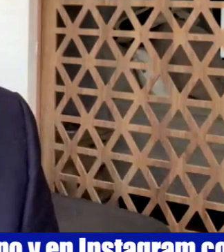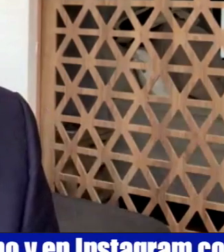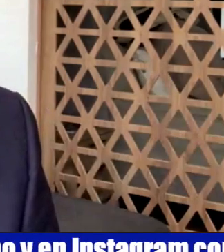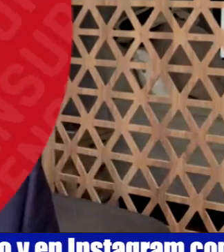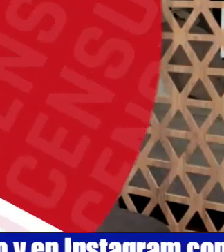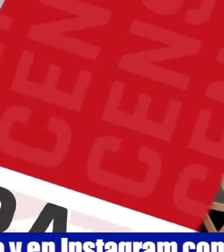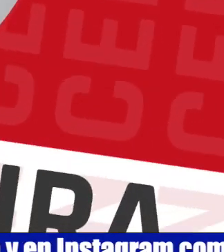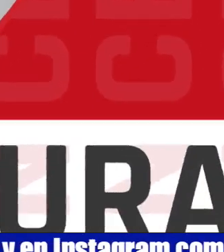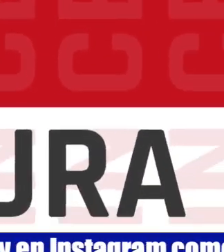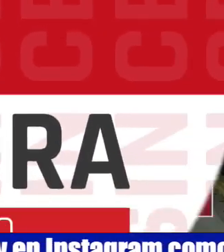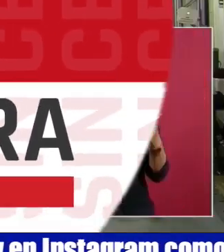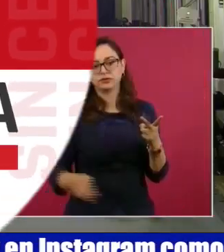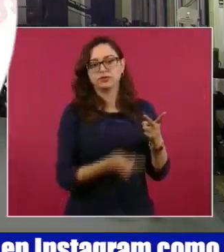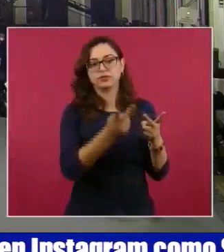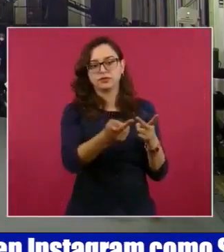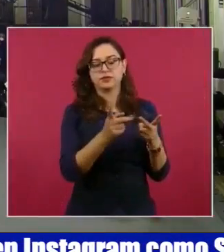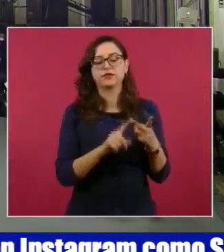presidente.